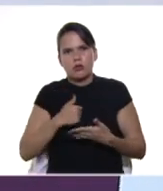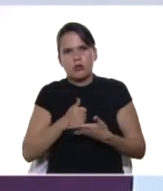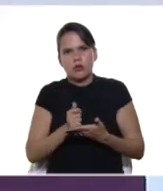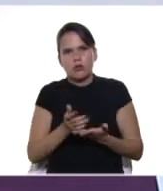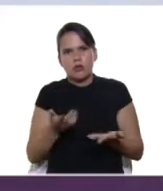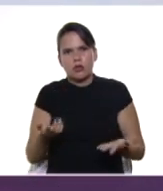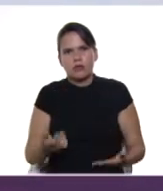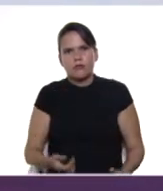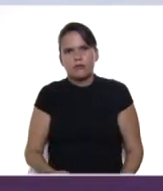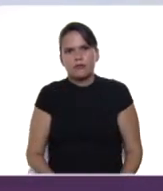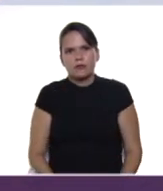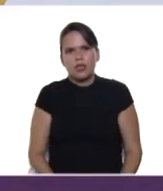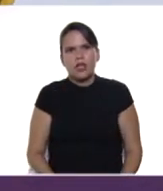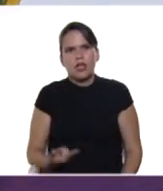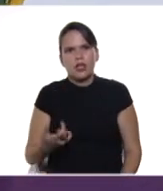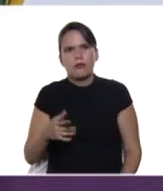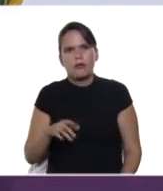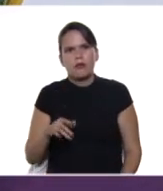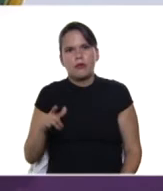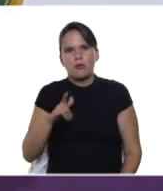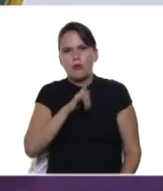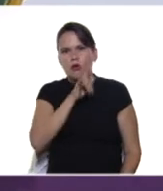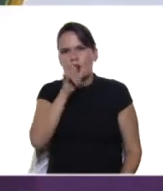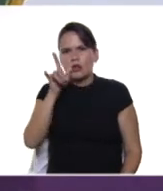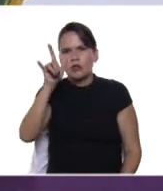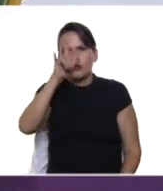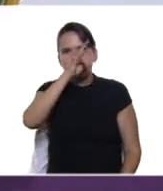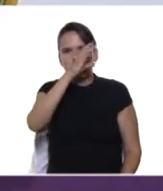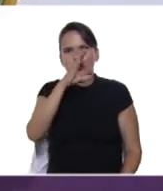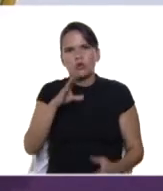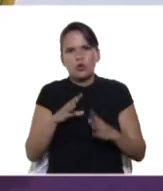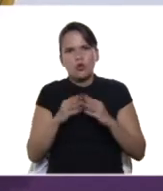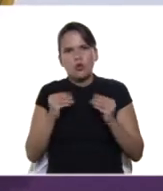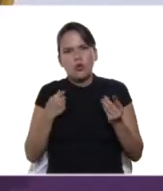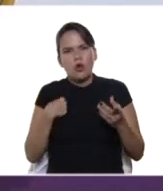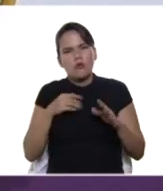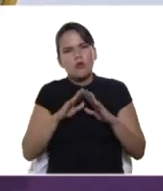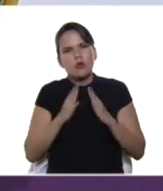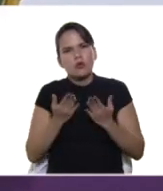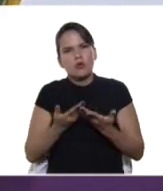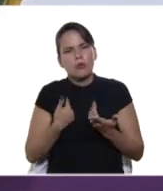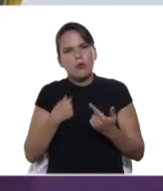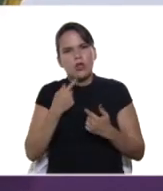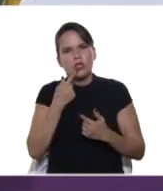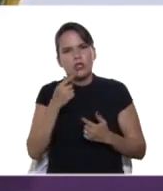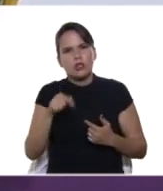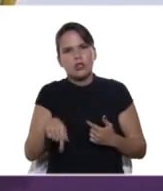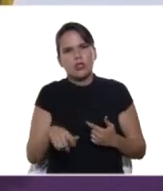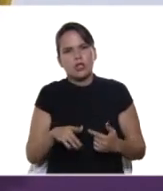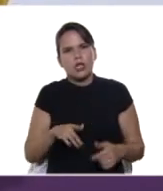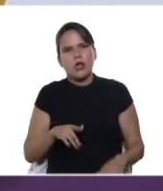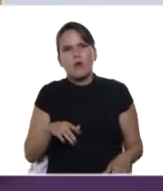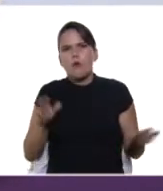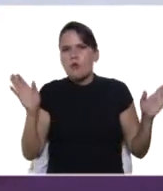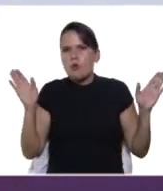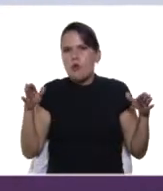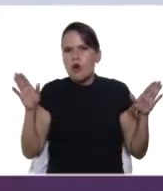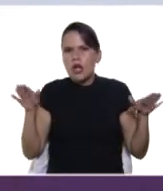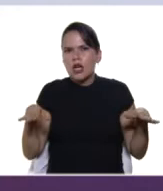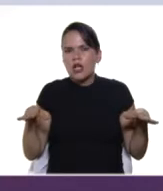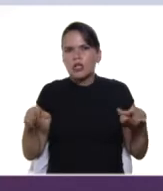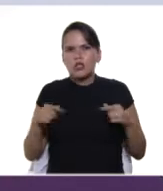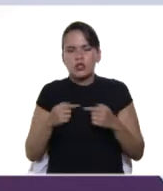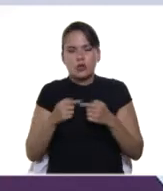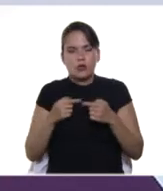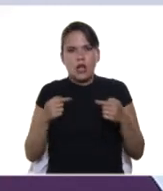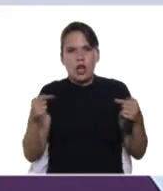Él se la pasa volando por todo el mundo y vamos a pedirle en este caso que vuele sobre la línea del Ecuador, que es la